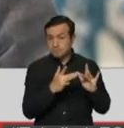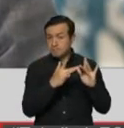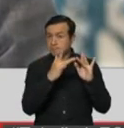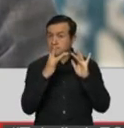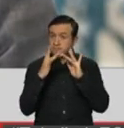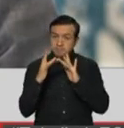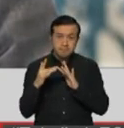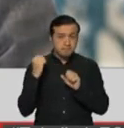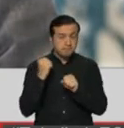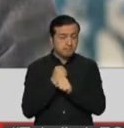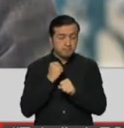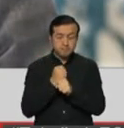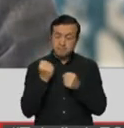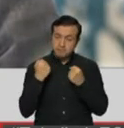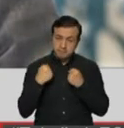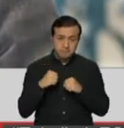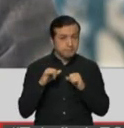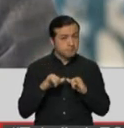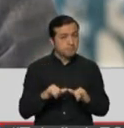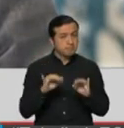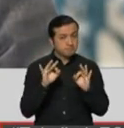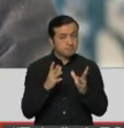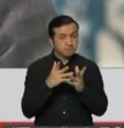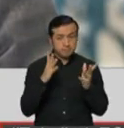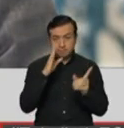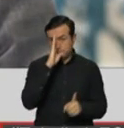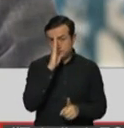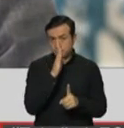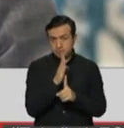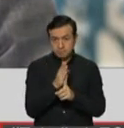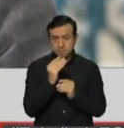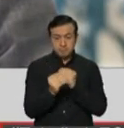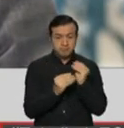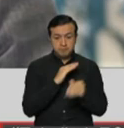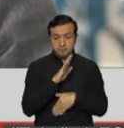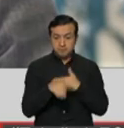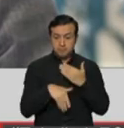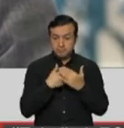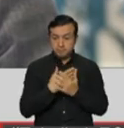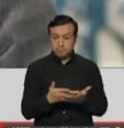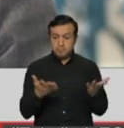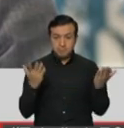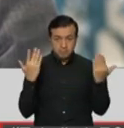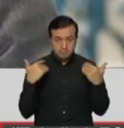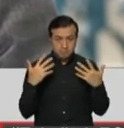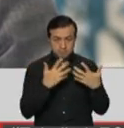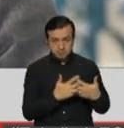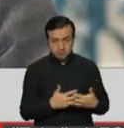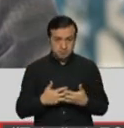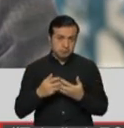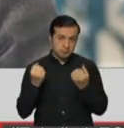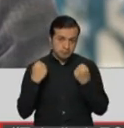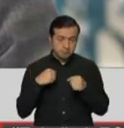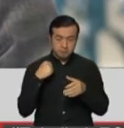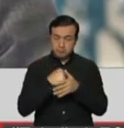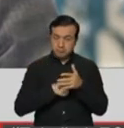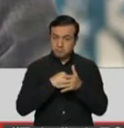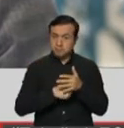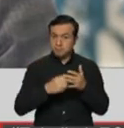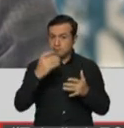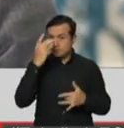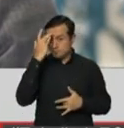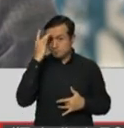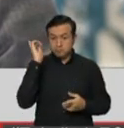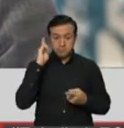y trabajar conjuntamente para este propósito que creo que a todos nosotros nos aúna, la lucha contra el coronavirus.